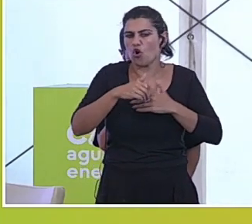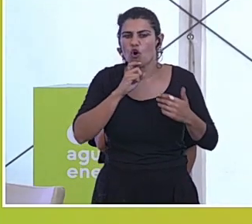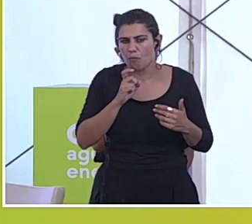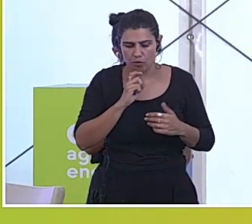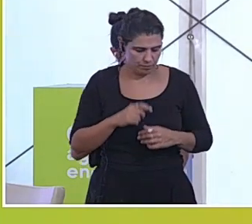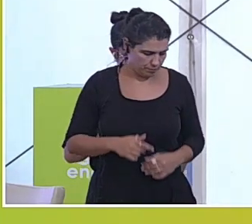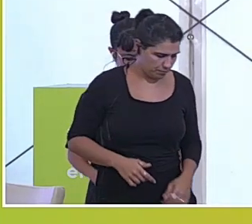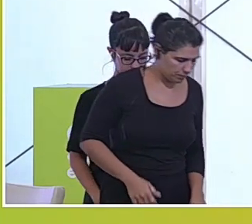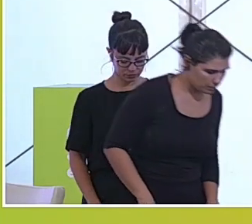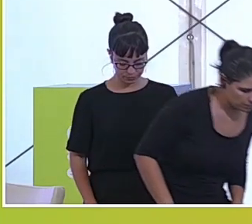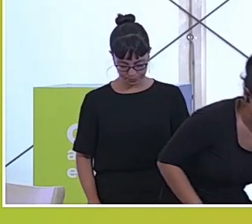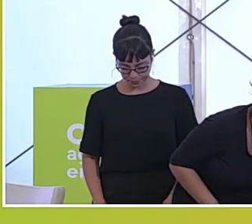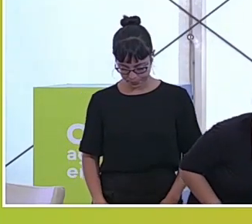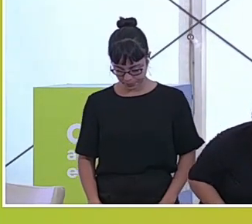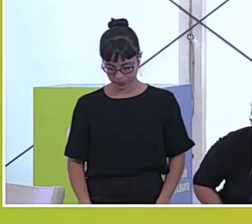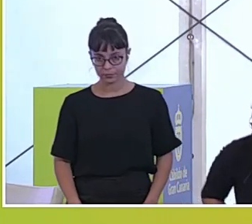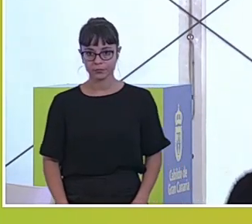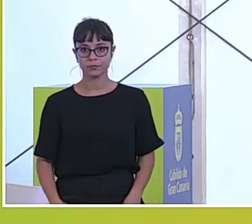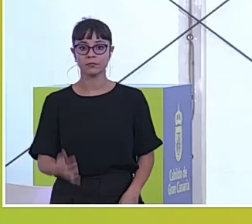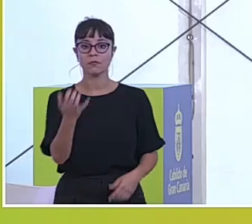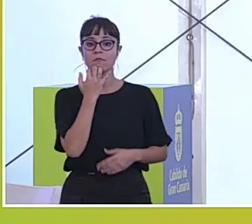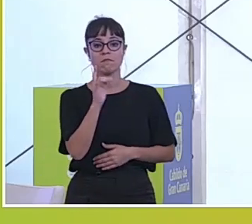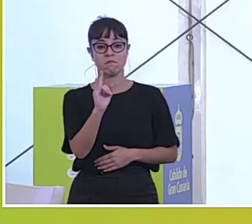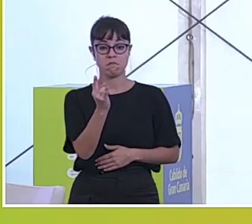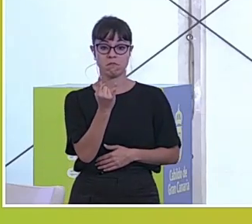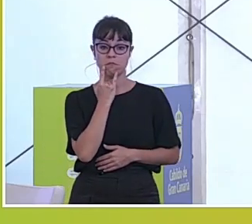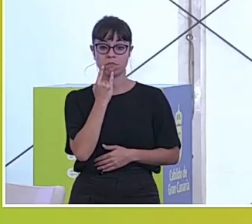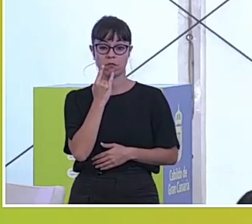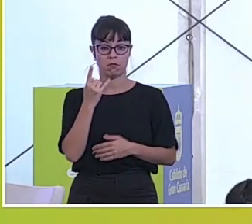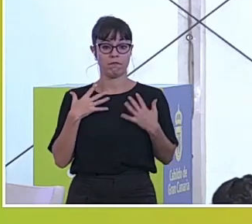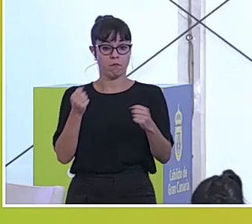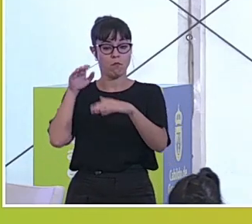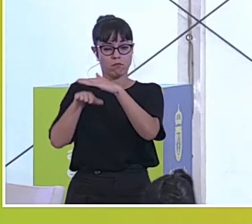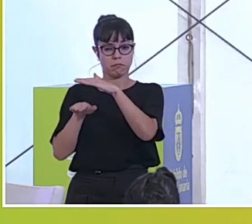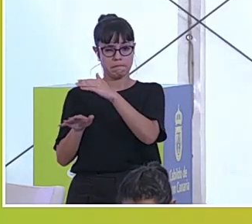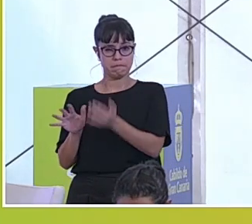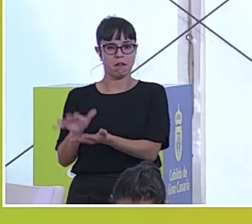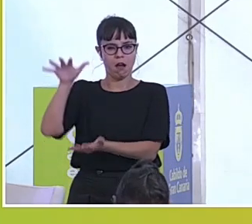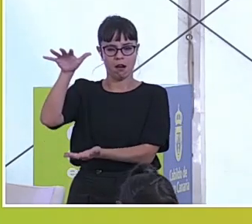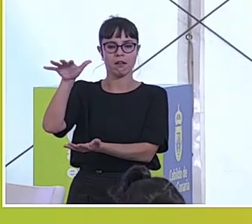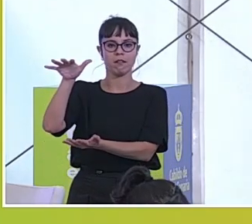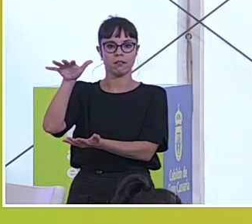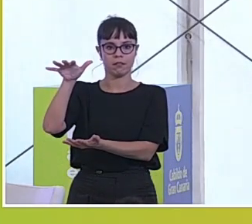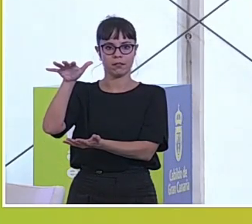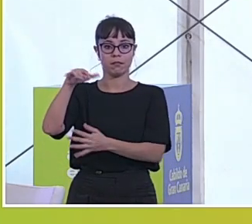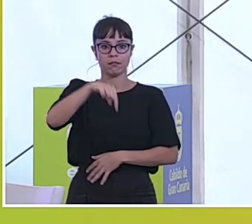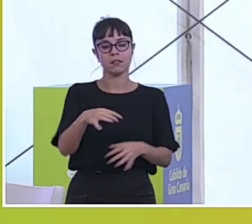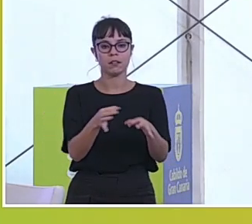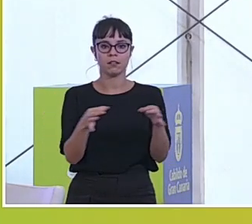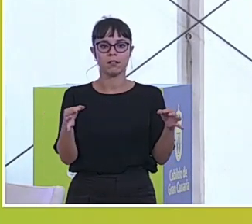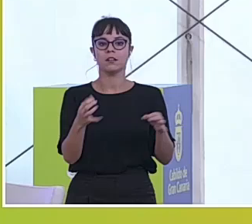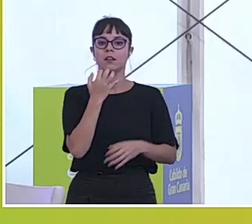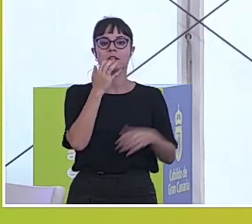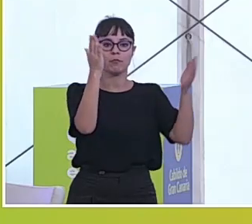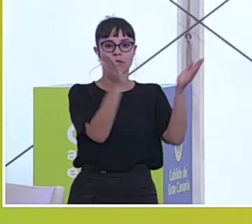ejemplo, los sistemas de almacenamiento a gran escala, que son muy importantes. En este caso, pues, en esta isla se está promoviendo